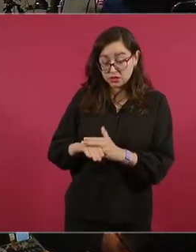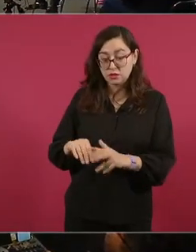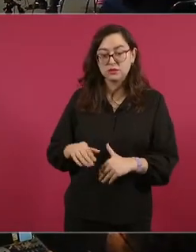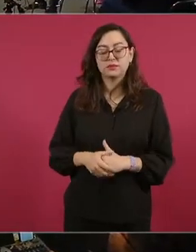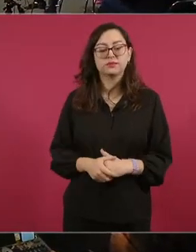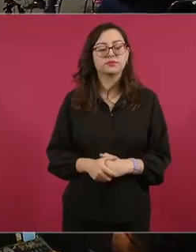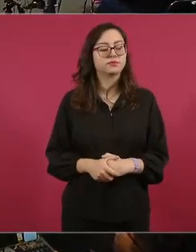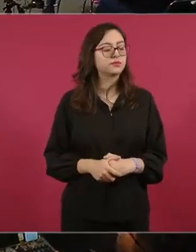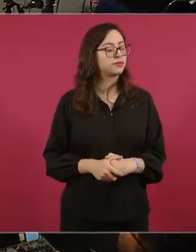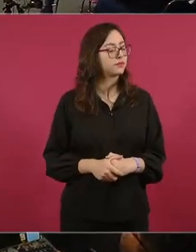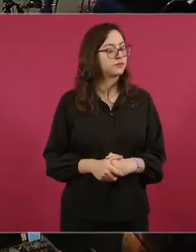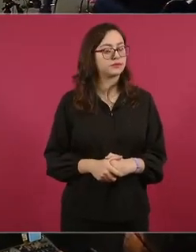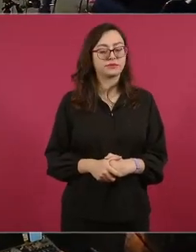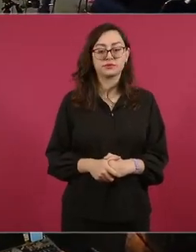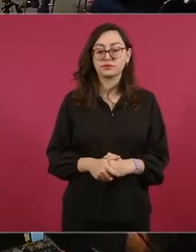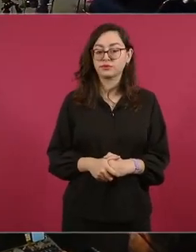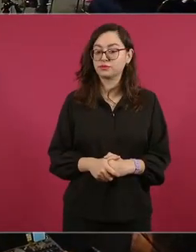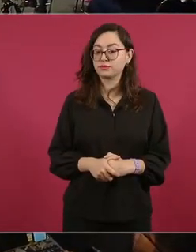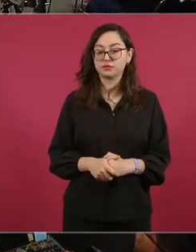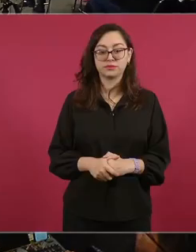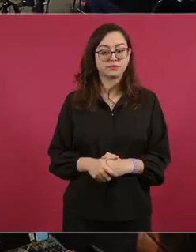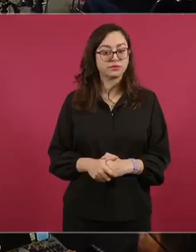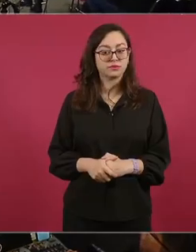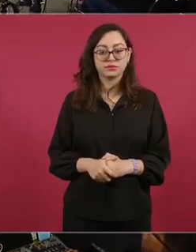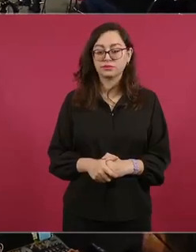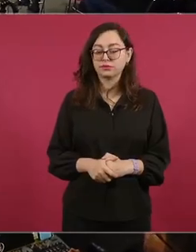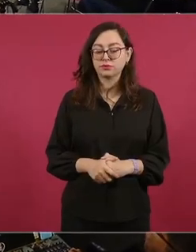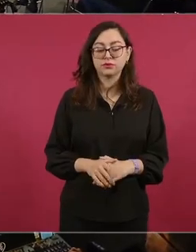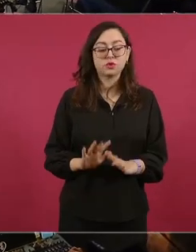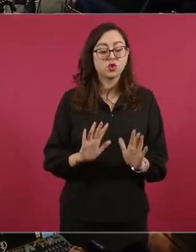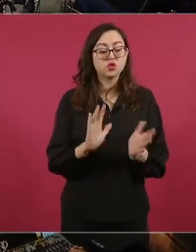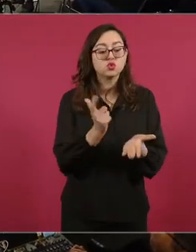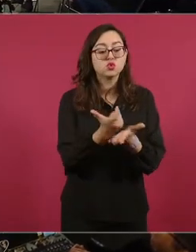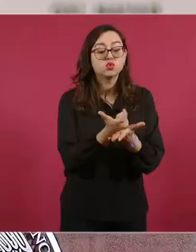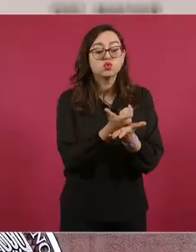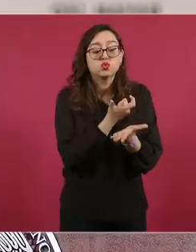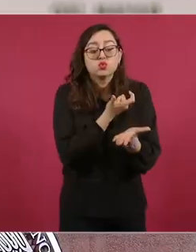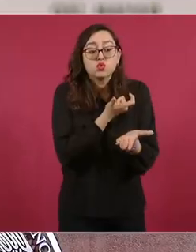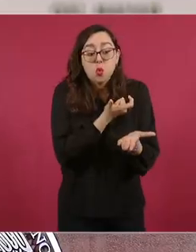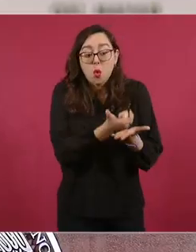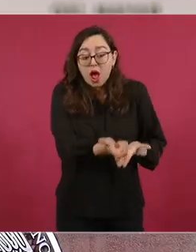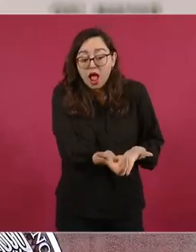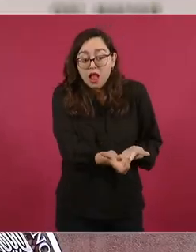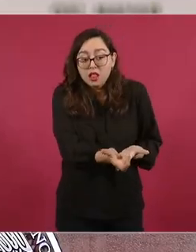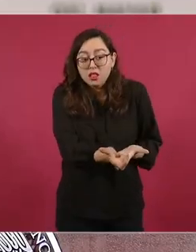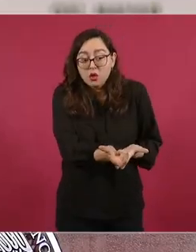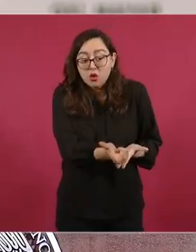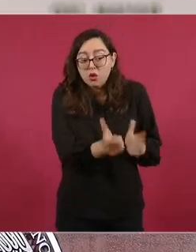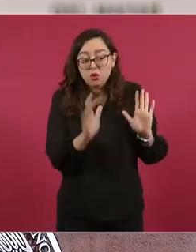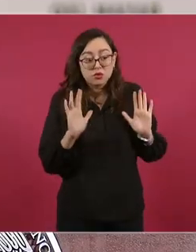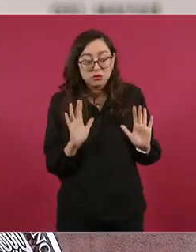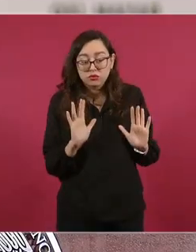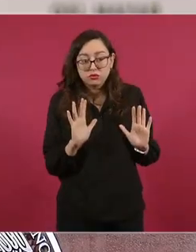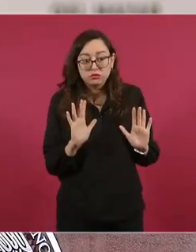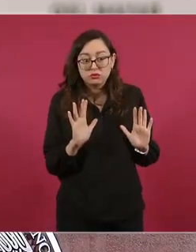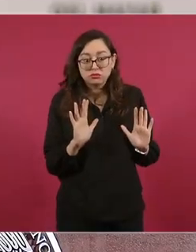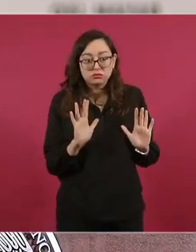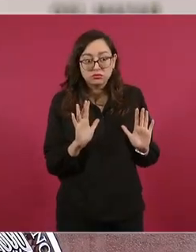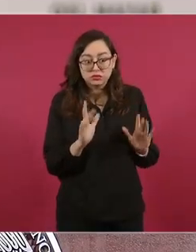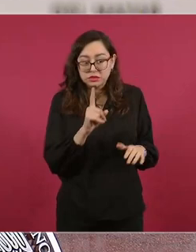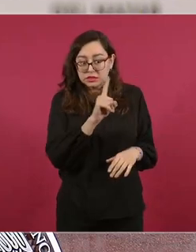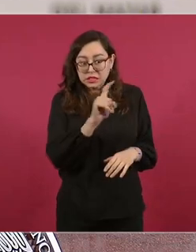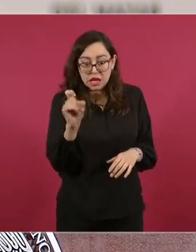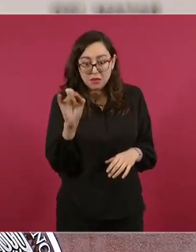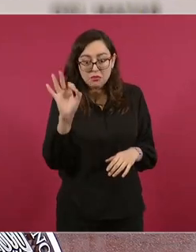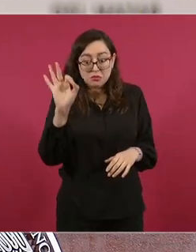La reforma lo que consiste es el 100% de tu último salario. 9,000 pesos. Entonces es el 100%.